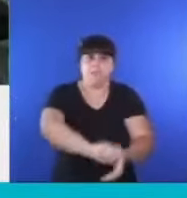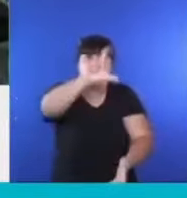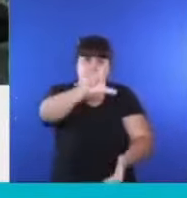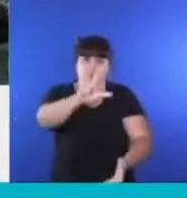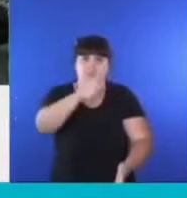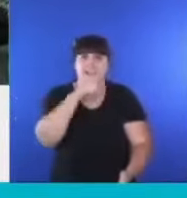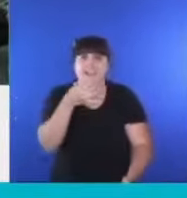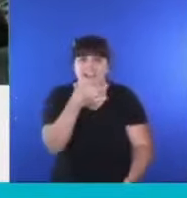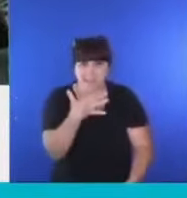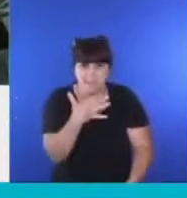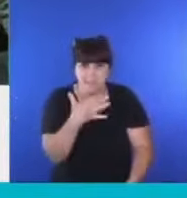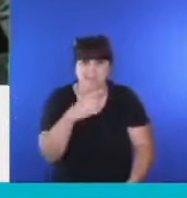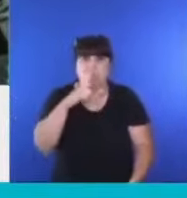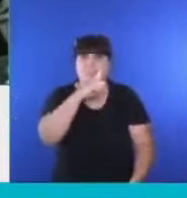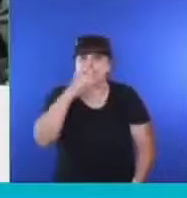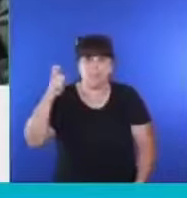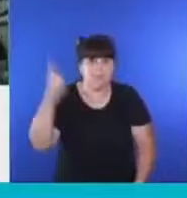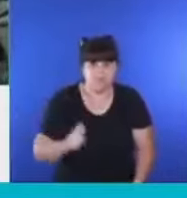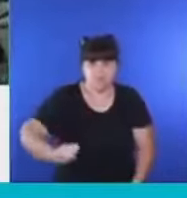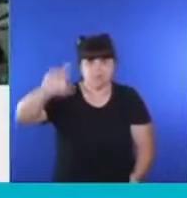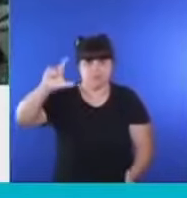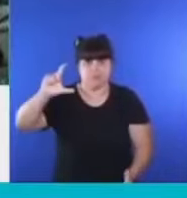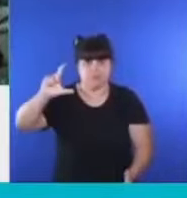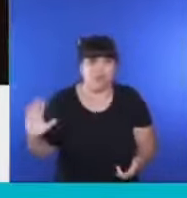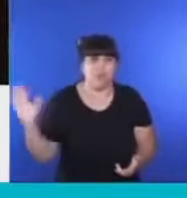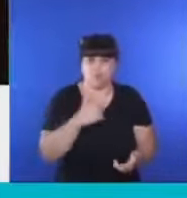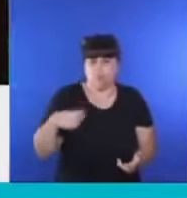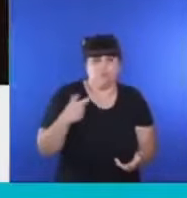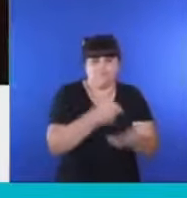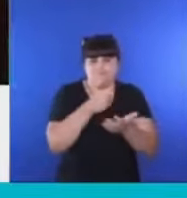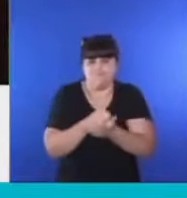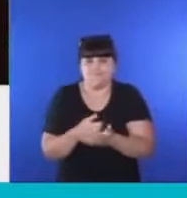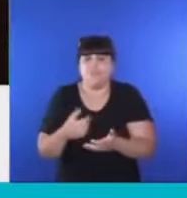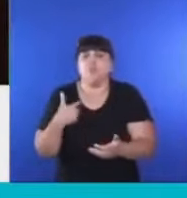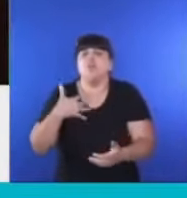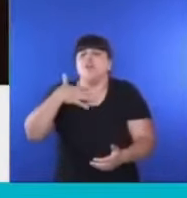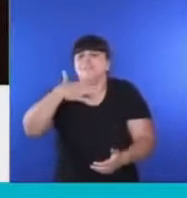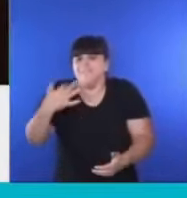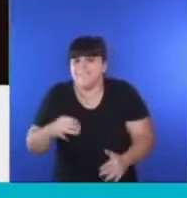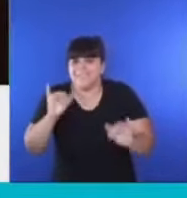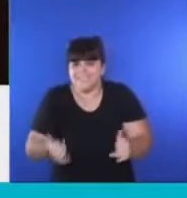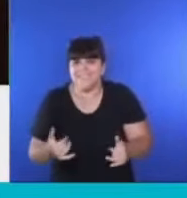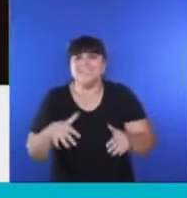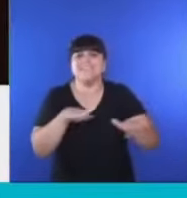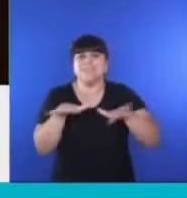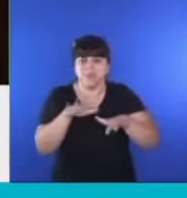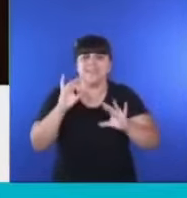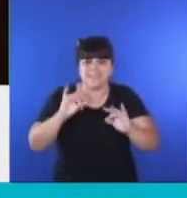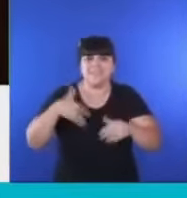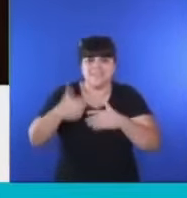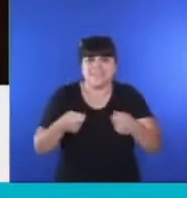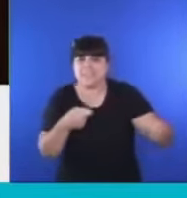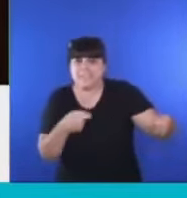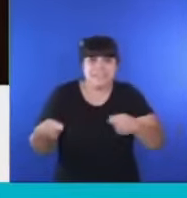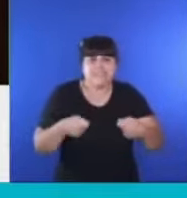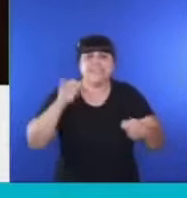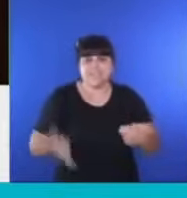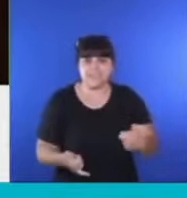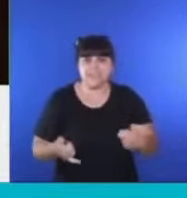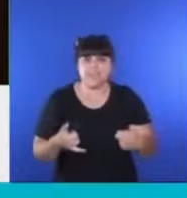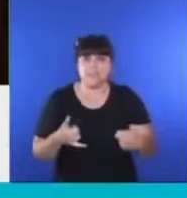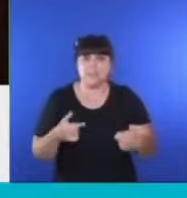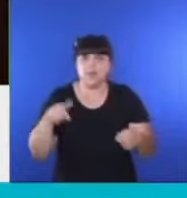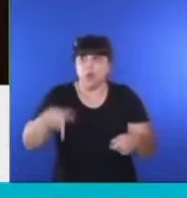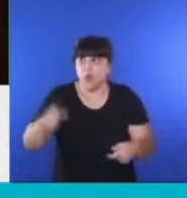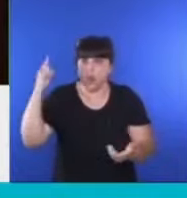remedios aumentaron cerca de un 100% desde que llegó Milei. Nadie niega que el sistema venía atravesando dificultades y tensiones, pero las medidas